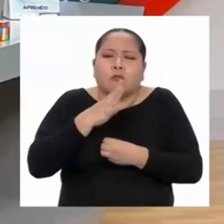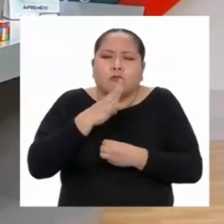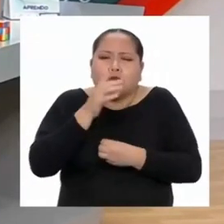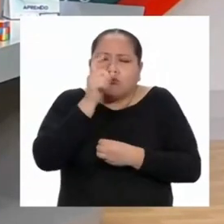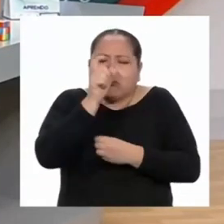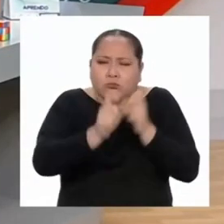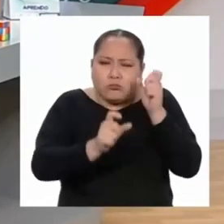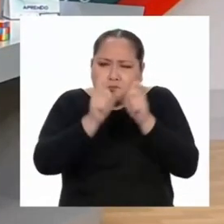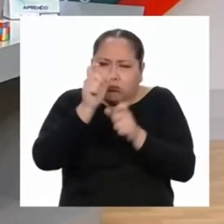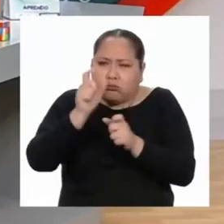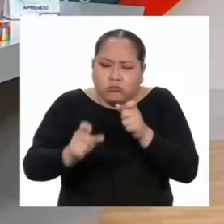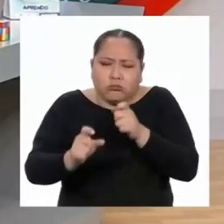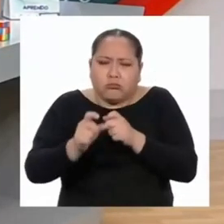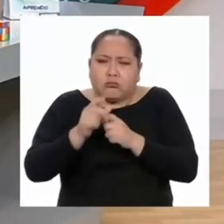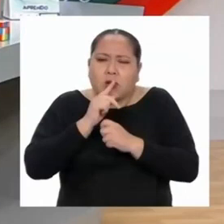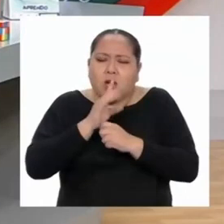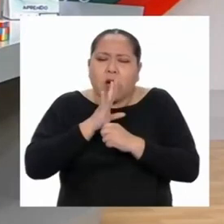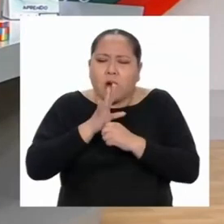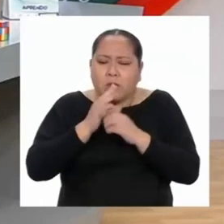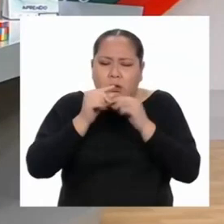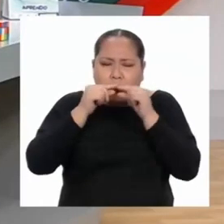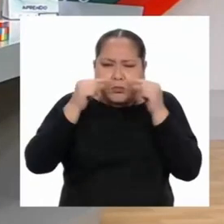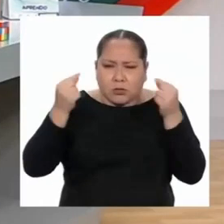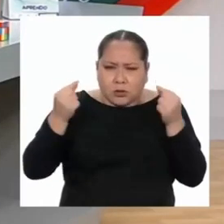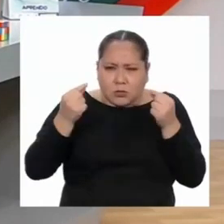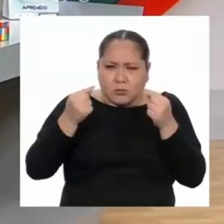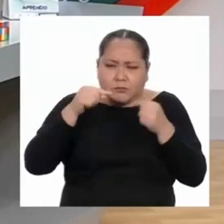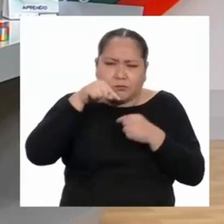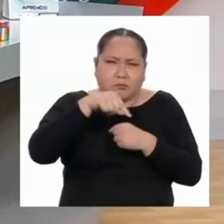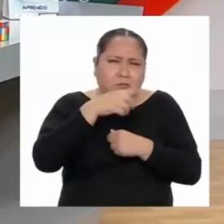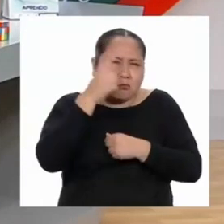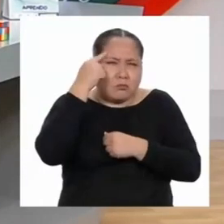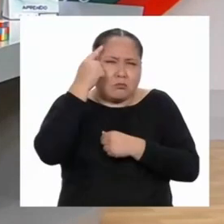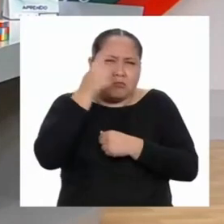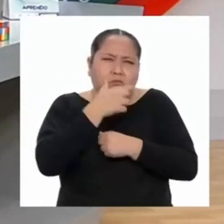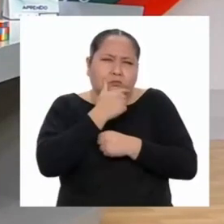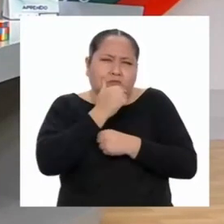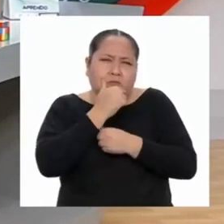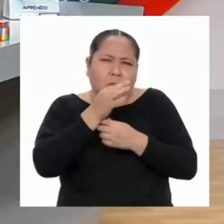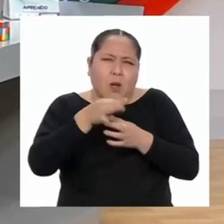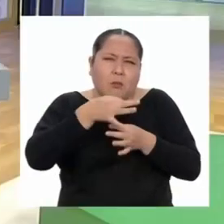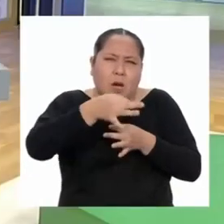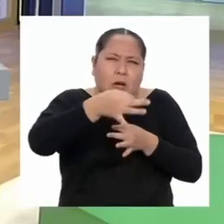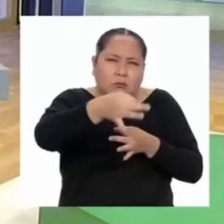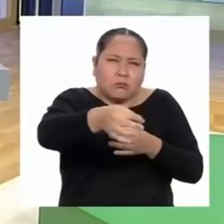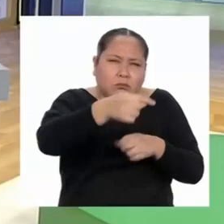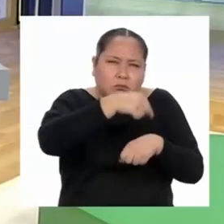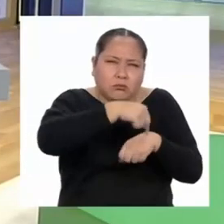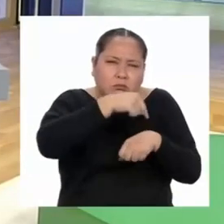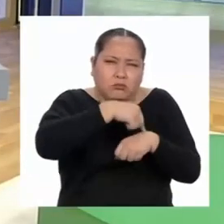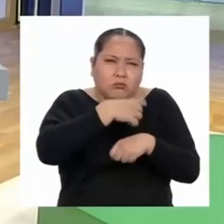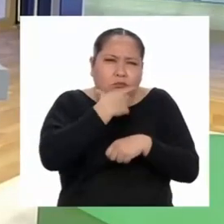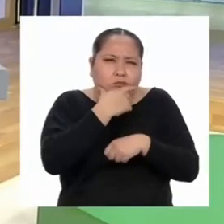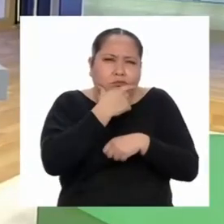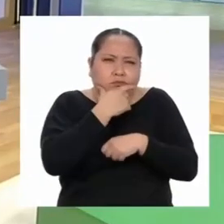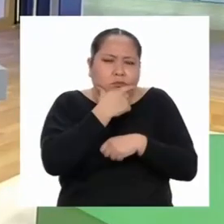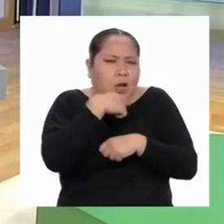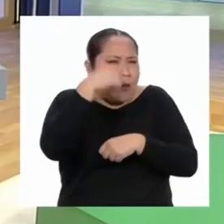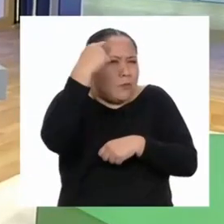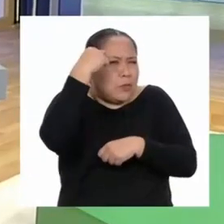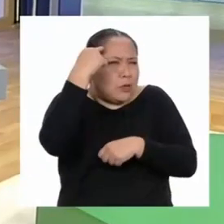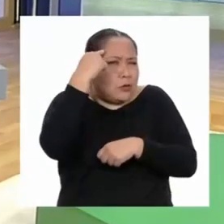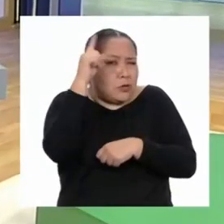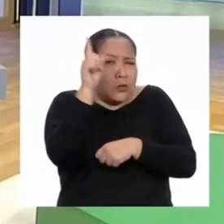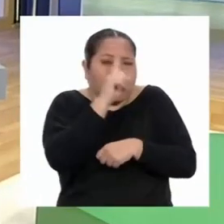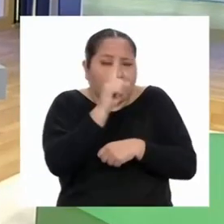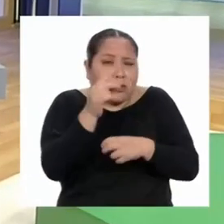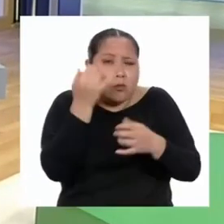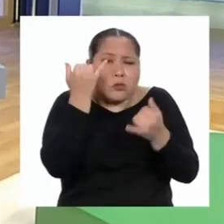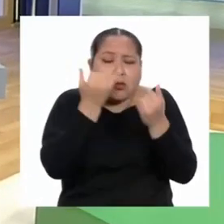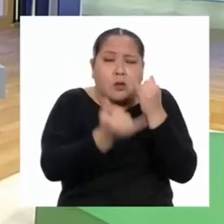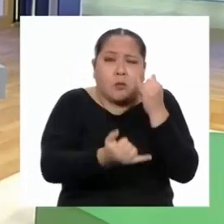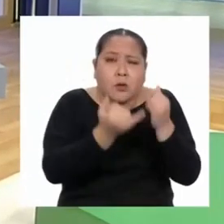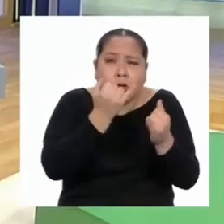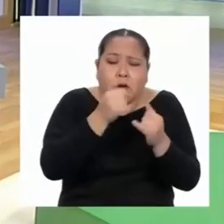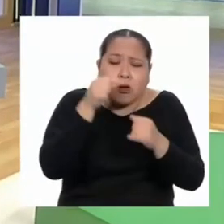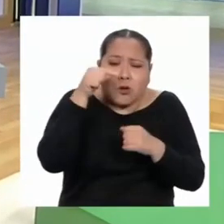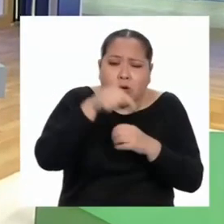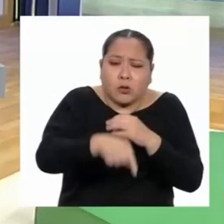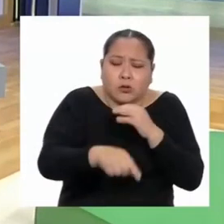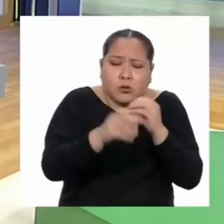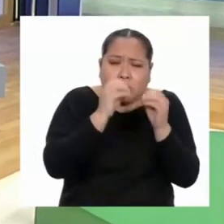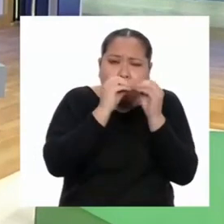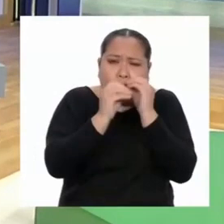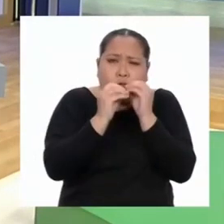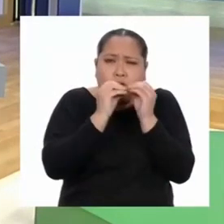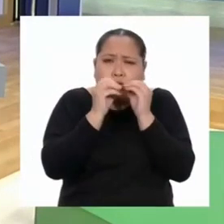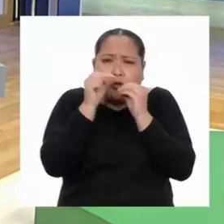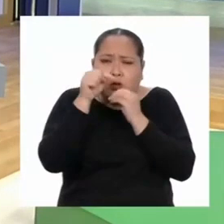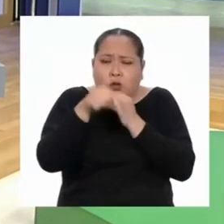que antes, tomará más tiempo de lo que calculé. Creo que no llegaremos a resolver este